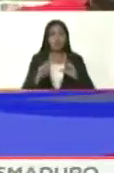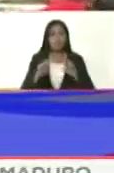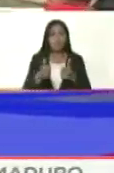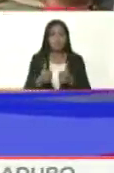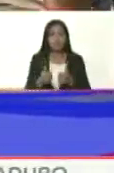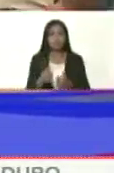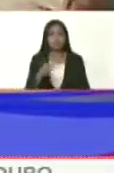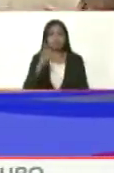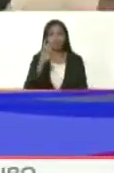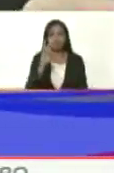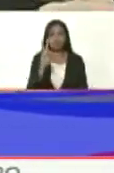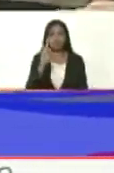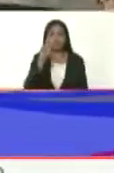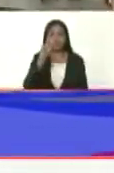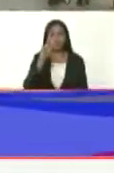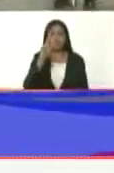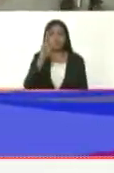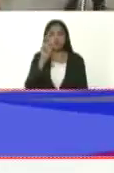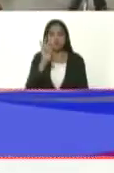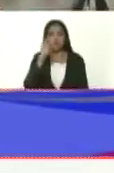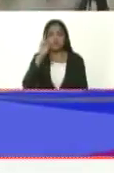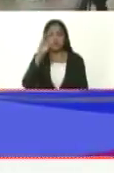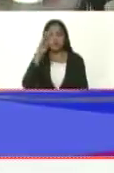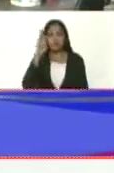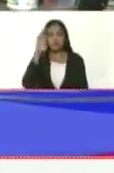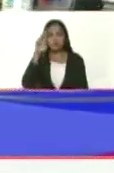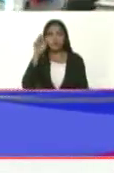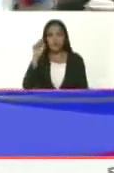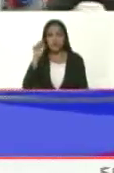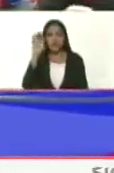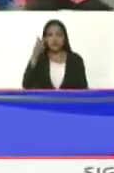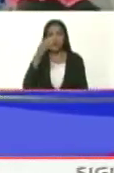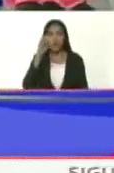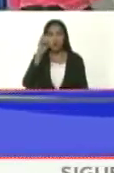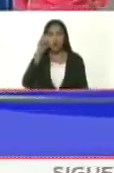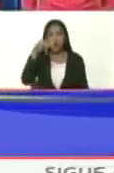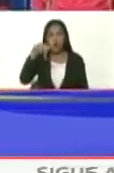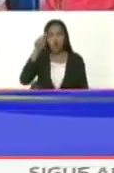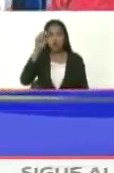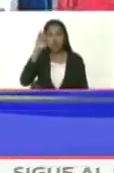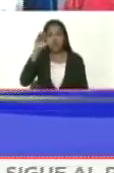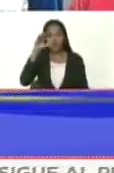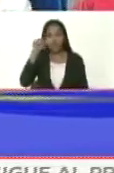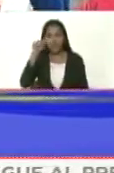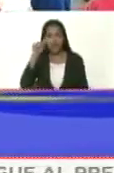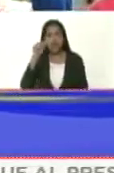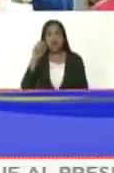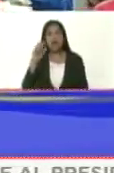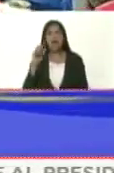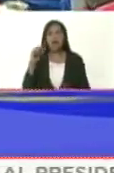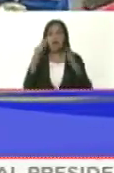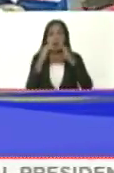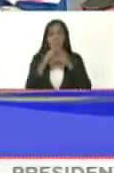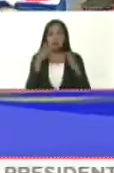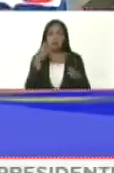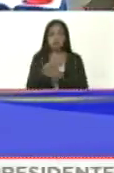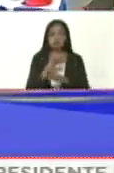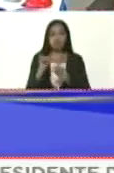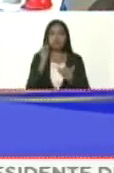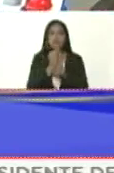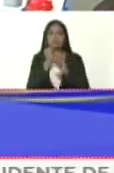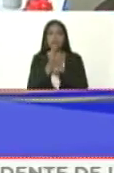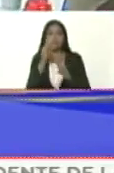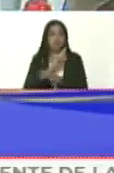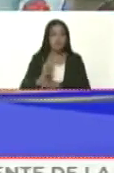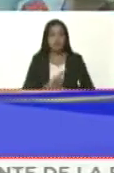plan Fibra Óptica al Hogar, el cual nos va a permitir llevar internet de alta